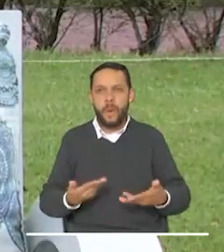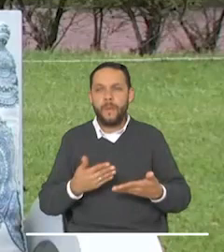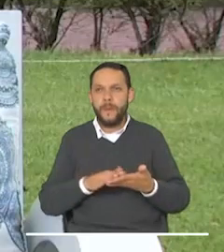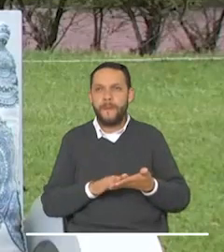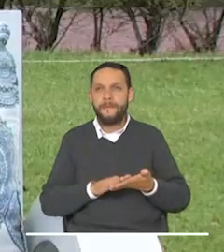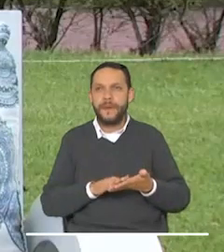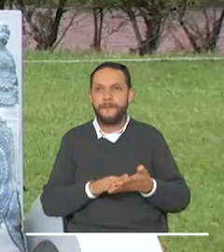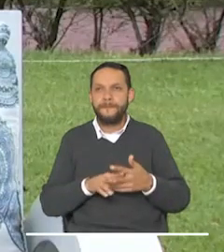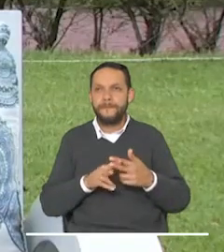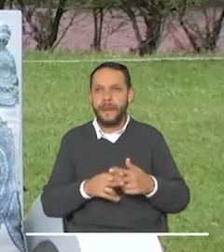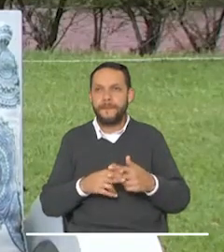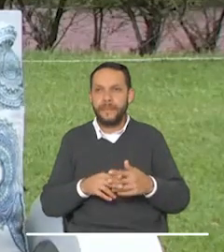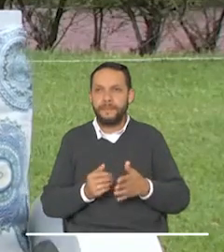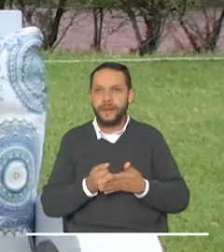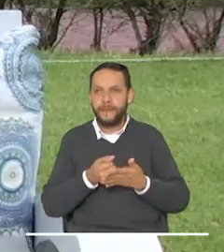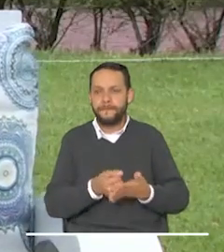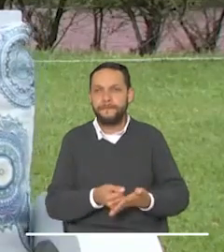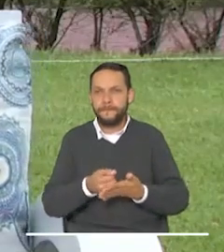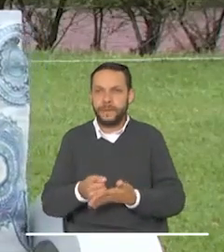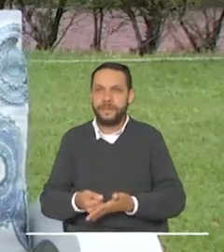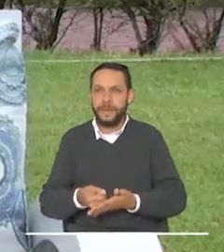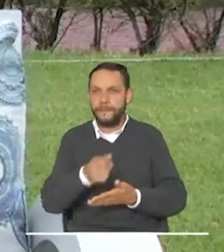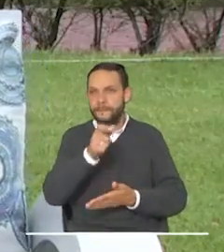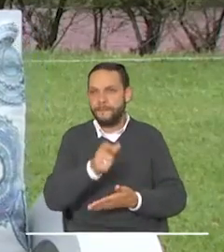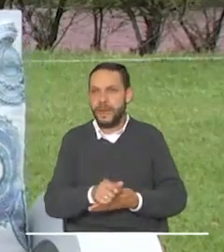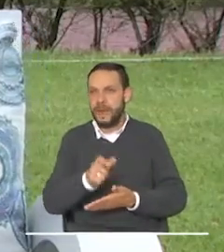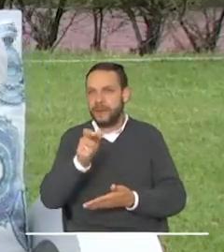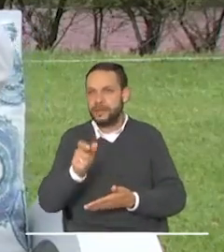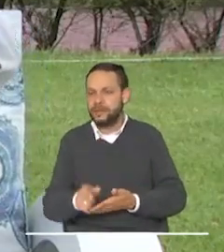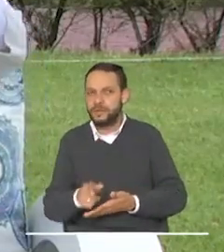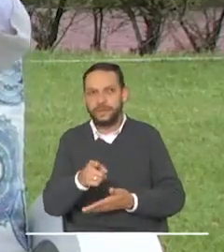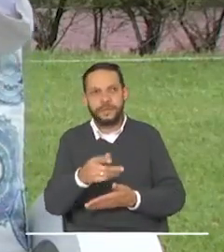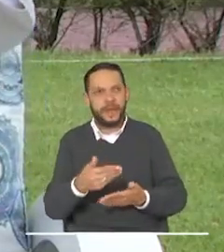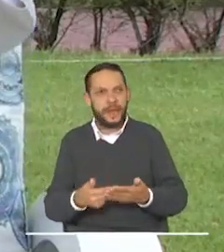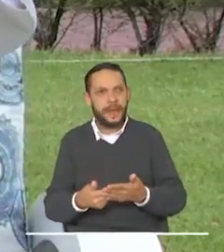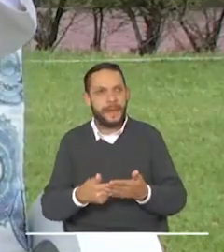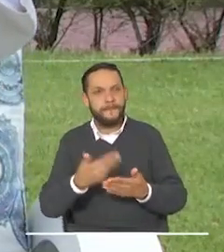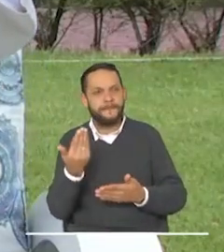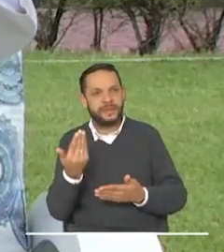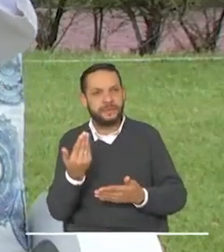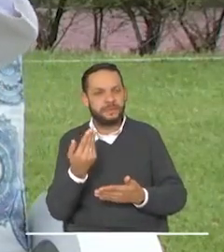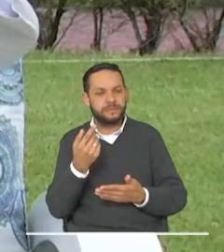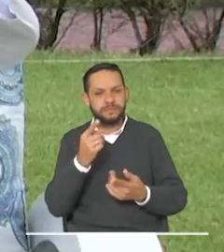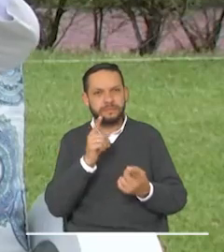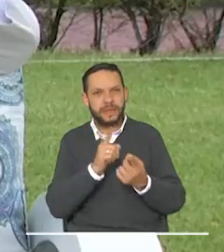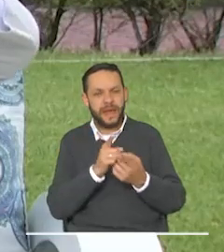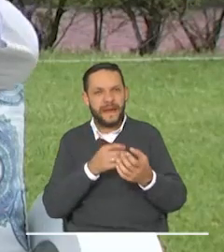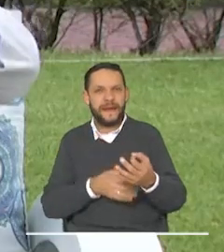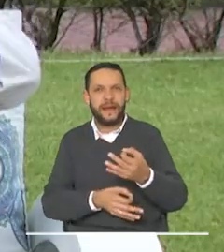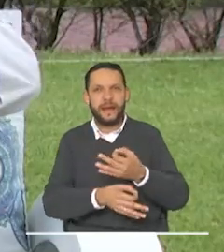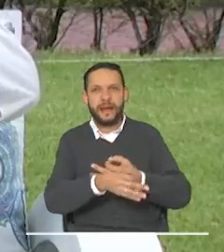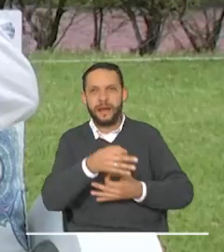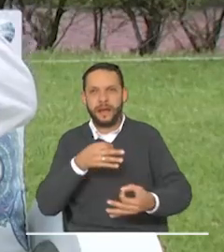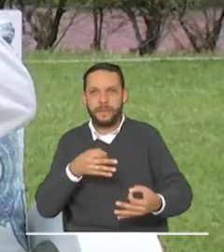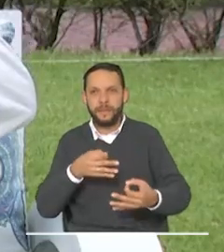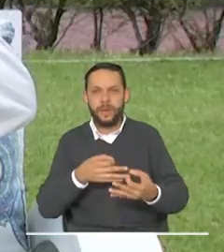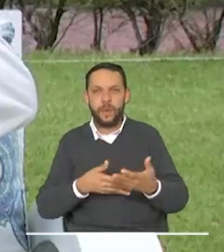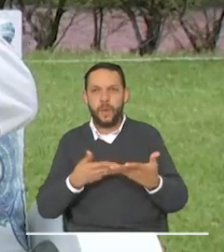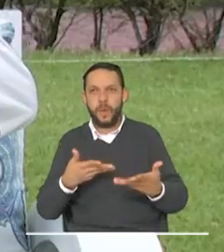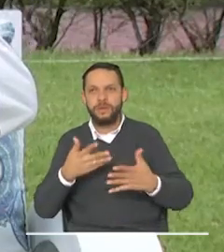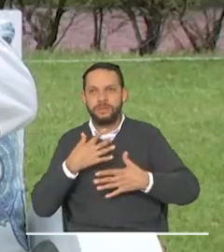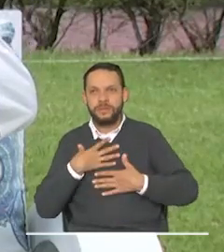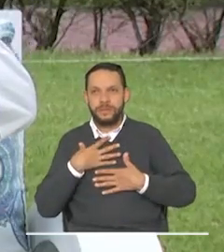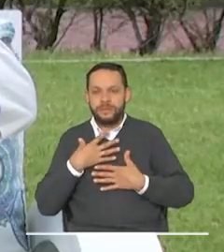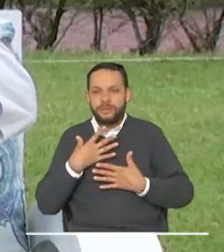paciente Y es ahí donde empiezan esas trans personalizaciones la herramienta de la respiración